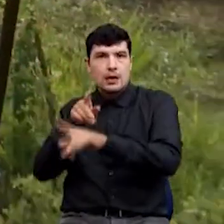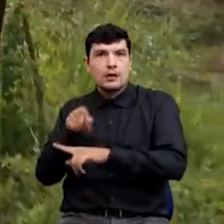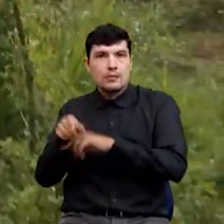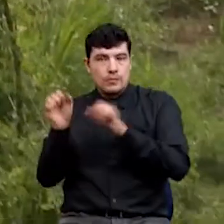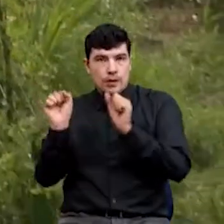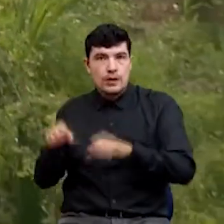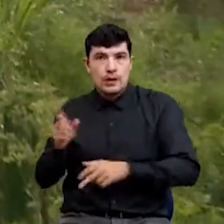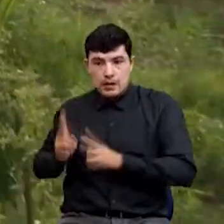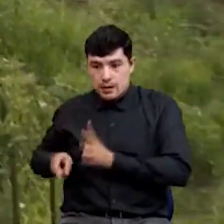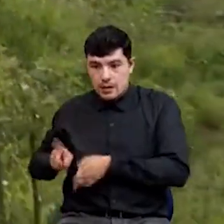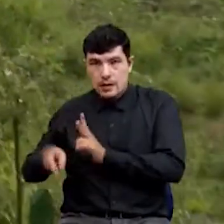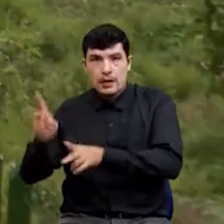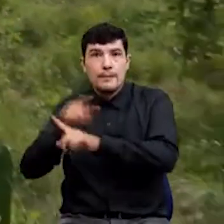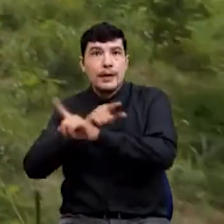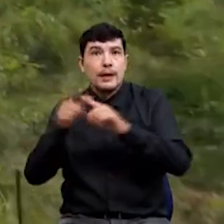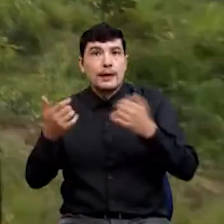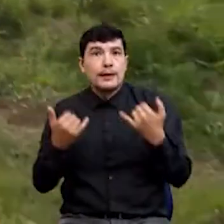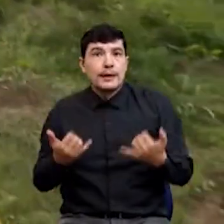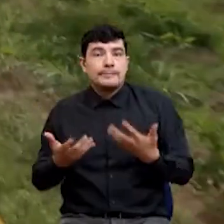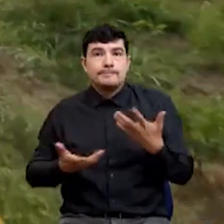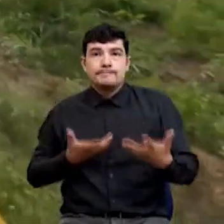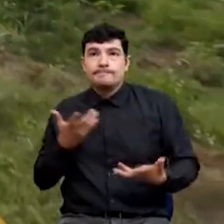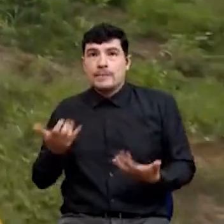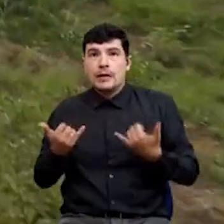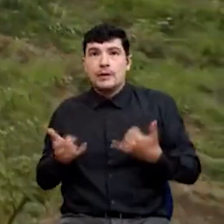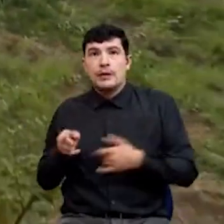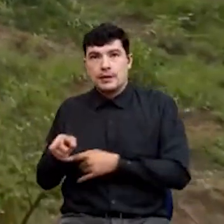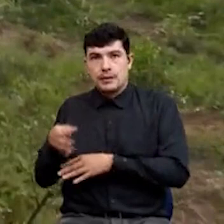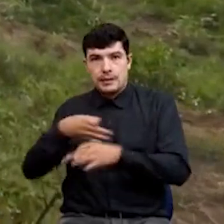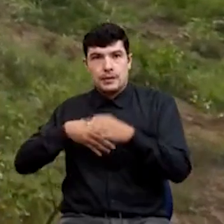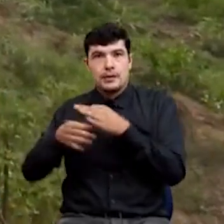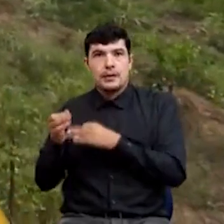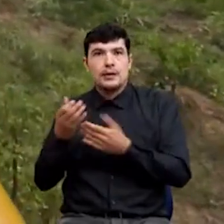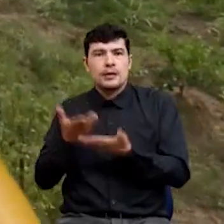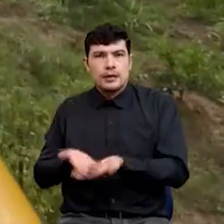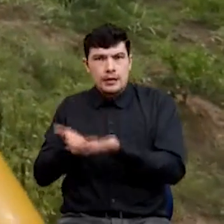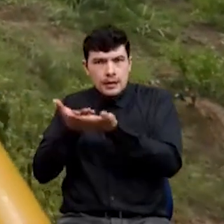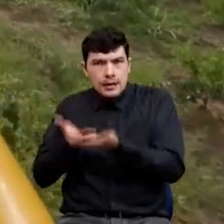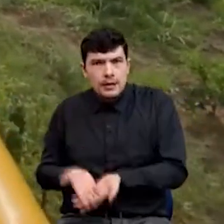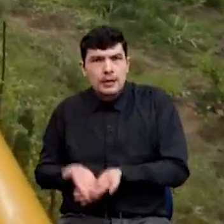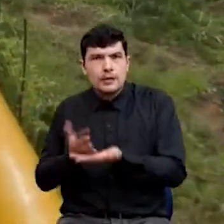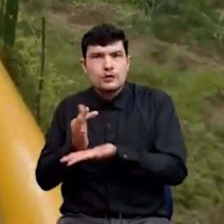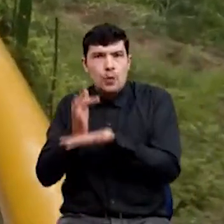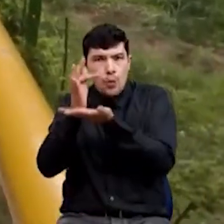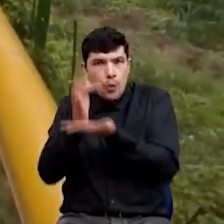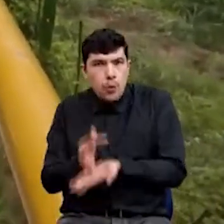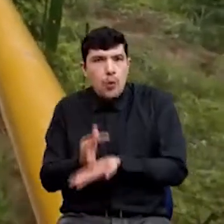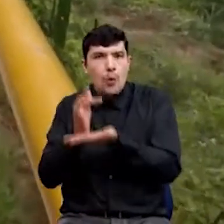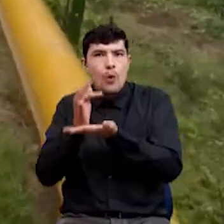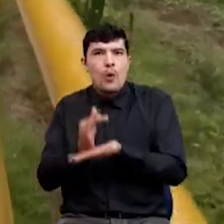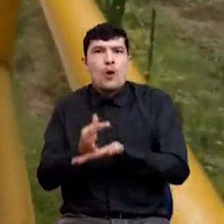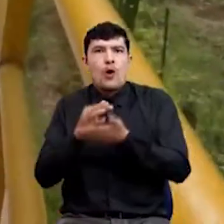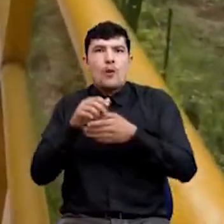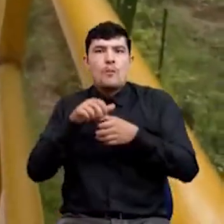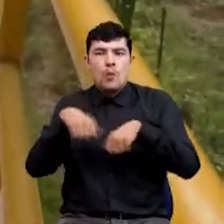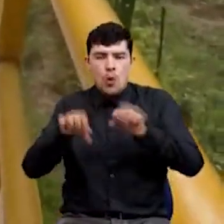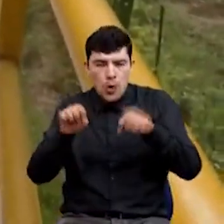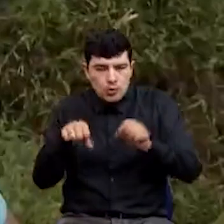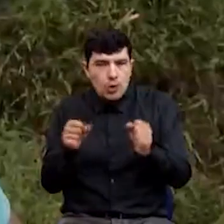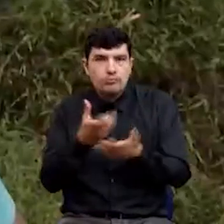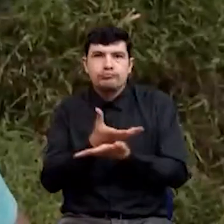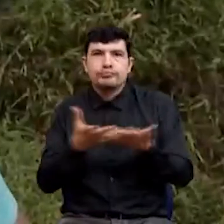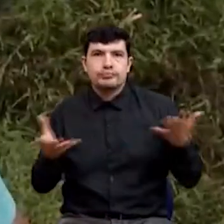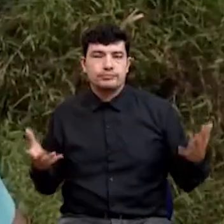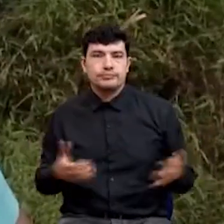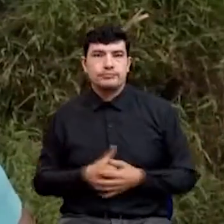paso peatonal sin embargo está siendo utilizado por cargas de toneladas enseres y motocicletas